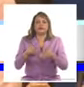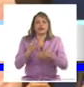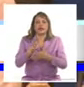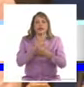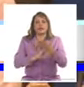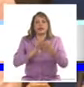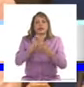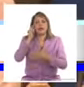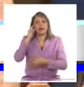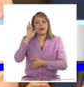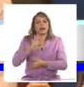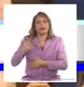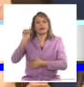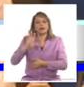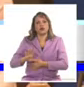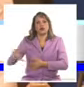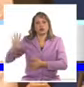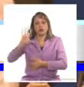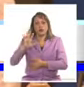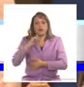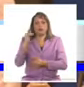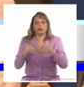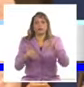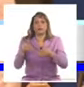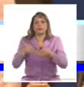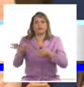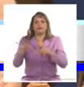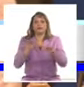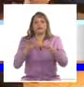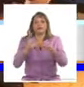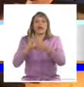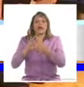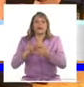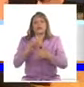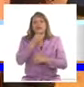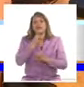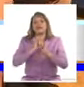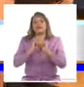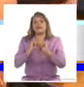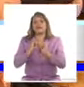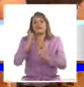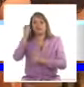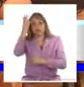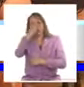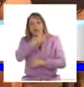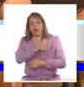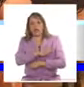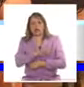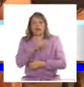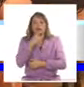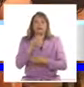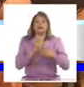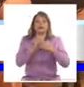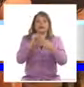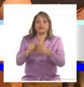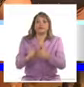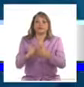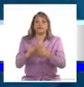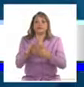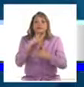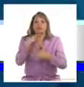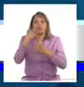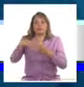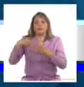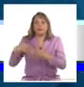Europa. Entre los invitados estarán especialistas de la cadena de noticias árabe Al-Mayadeen, una de las voces líderes del genocidio en